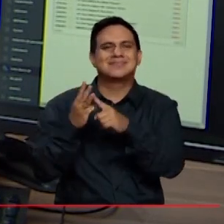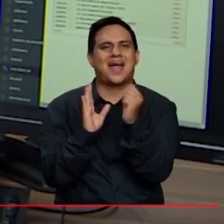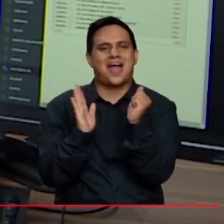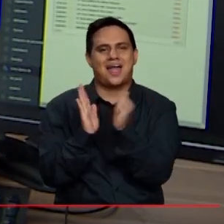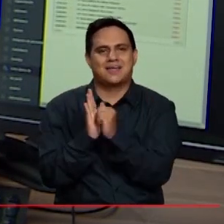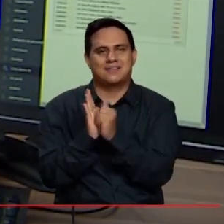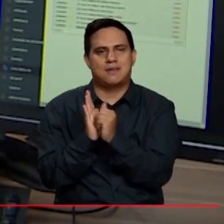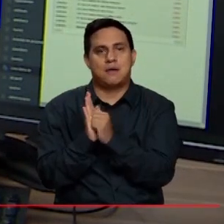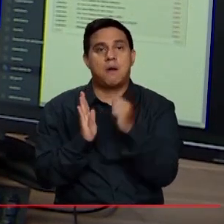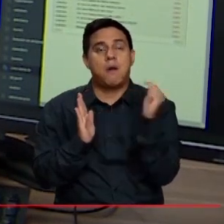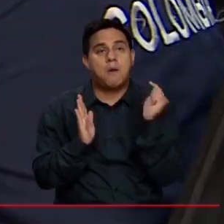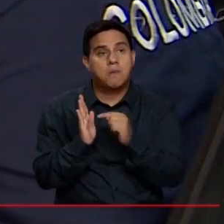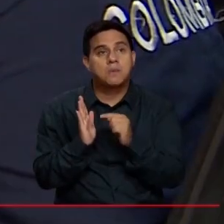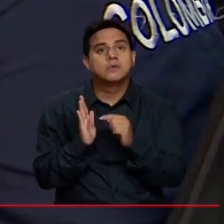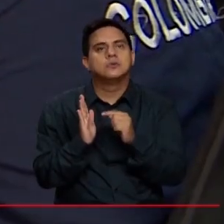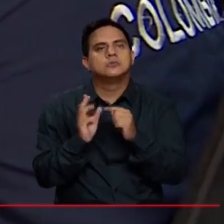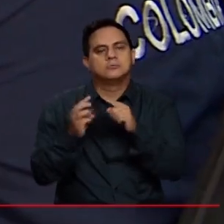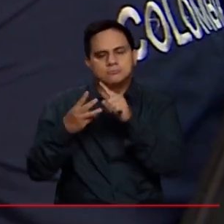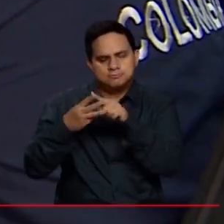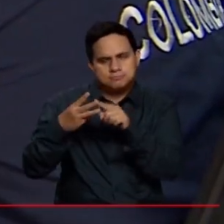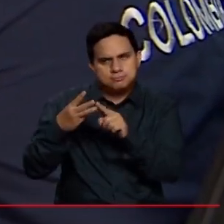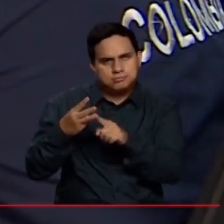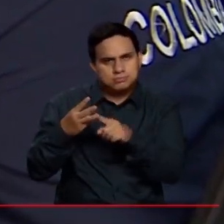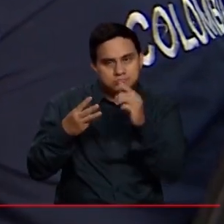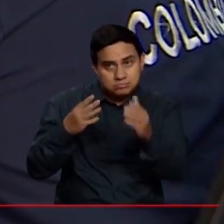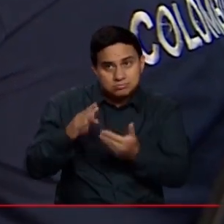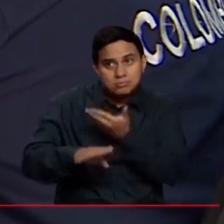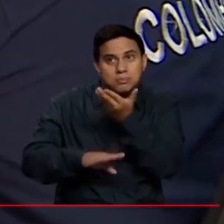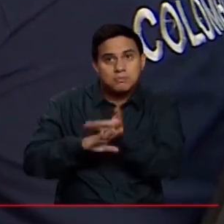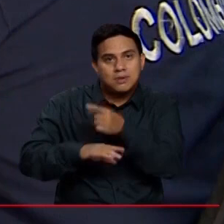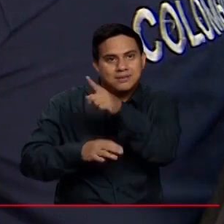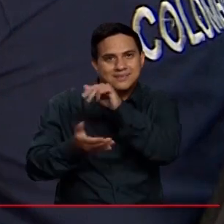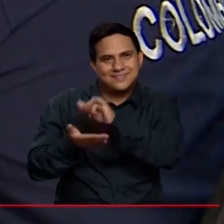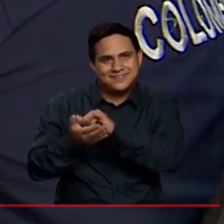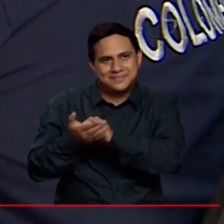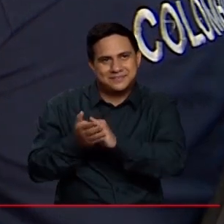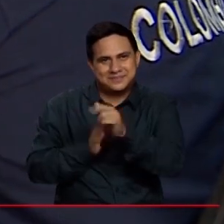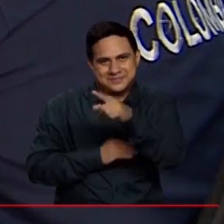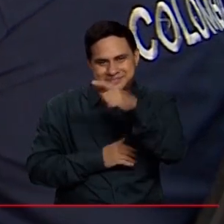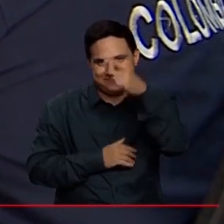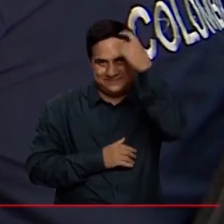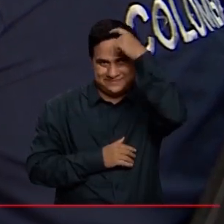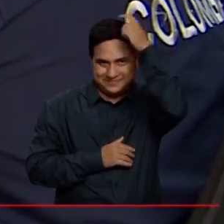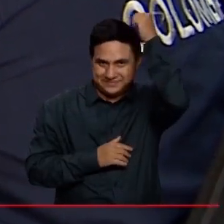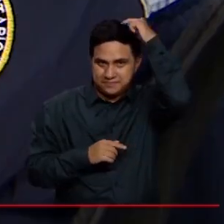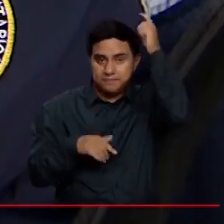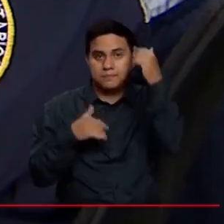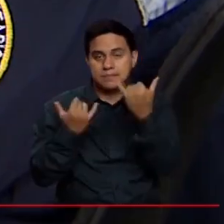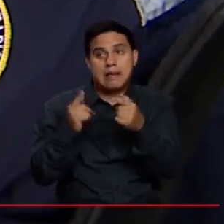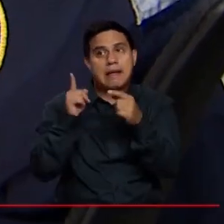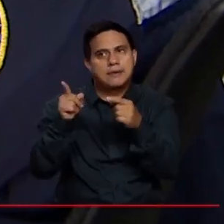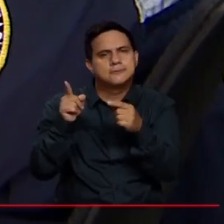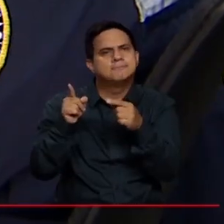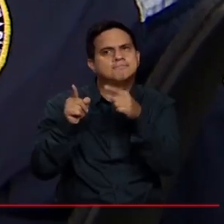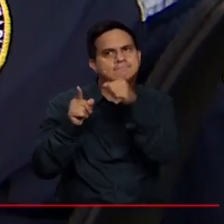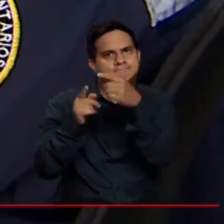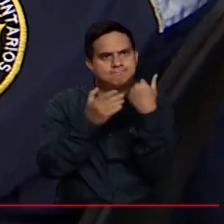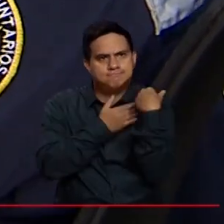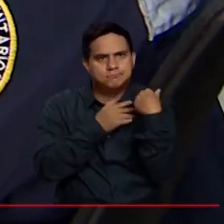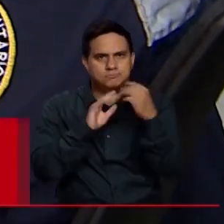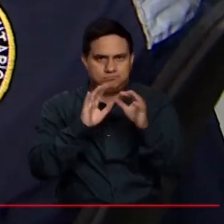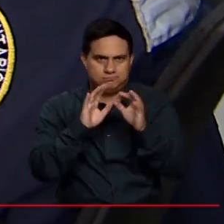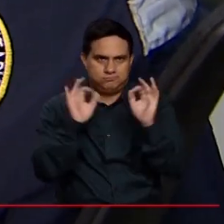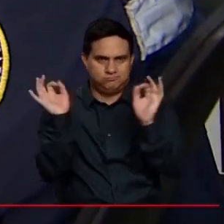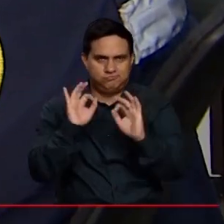donde exhortemos y le demos las indicaciones al presidente, en este caso el doctor Alejandro Eder, de tomar la decisión de entrar en dicha declaratoria. En